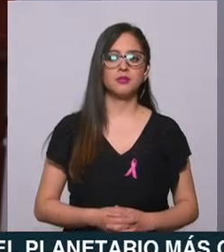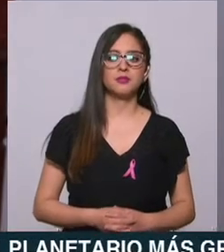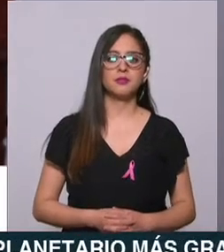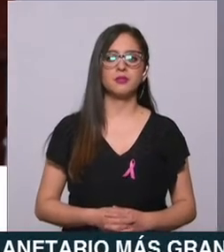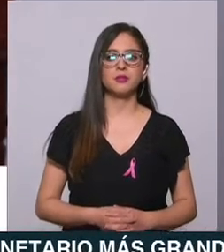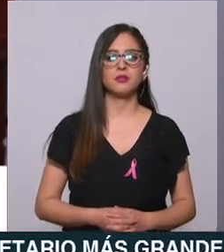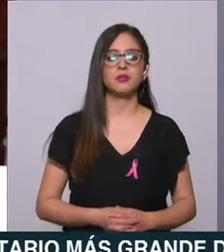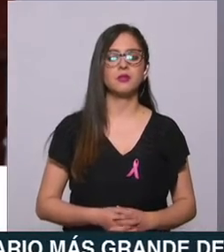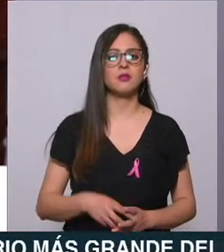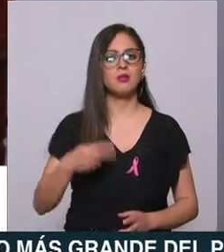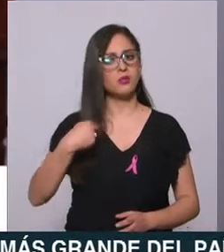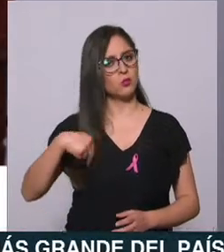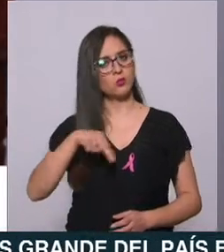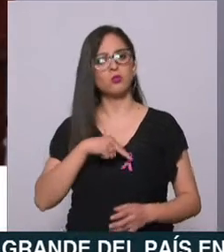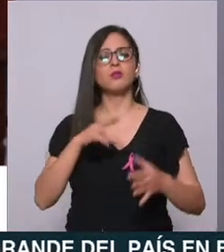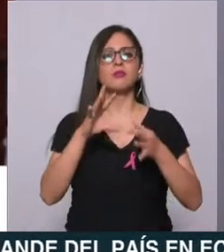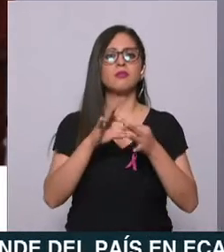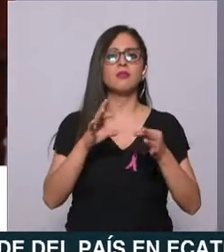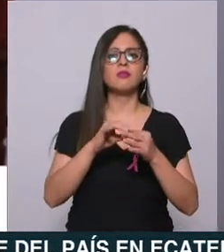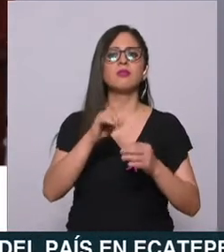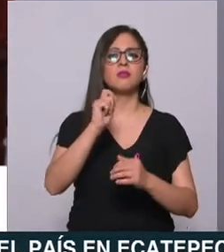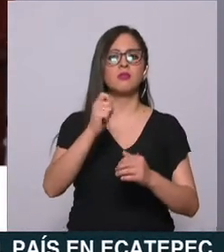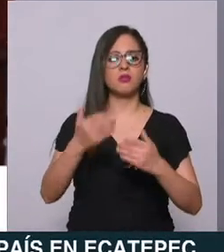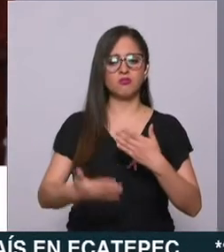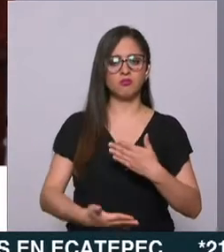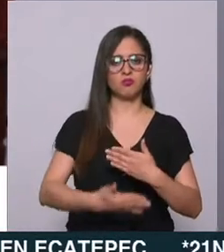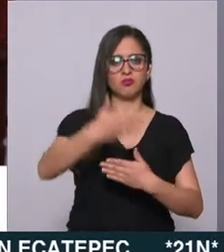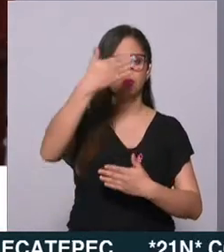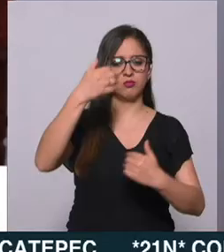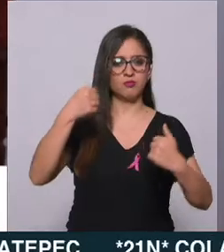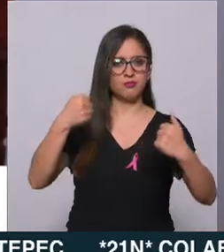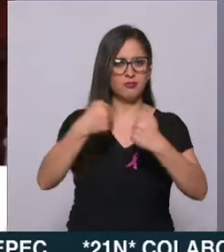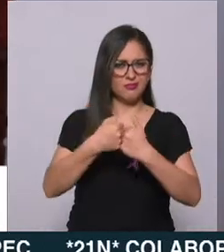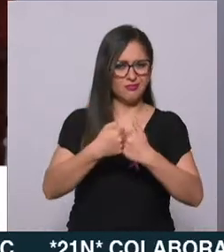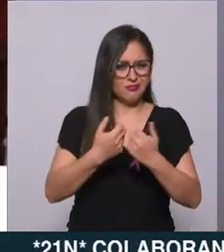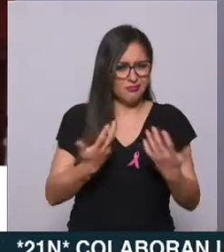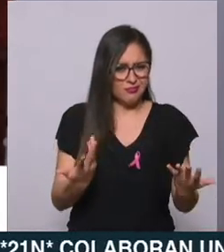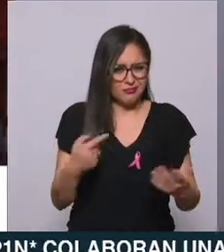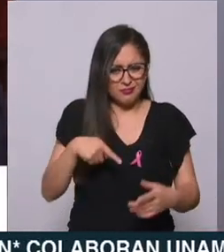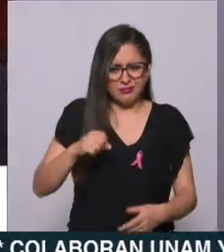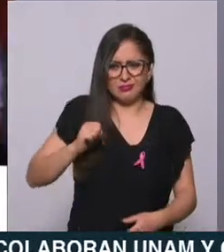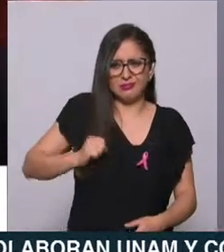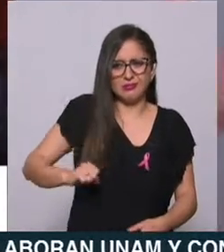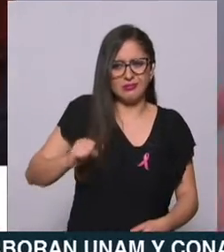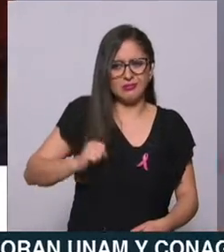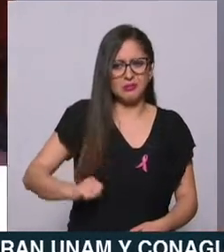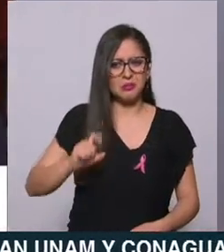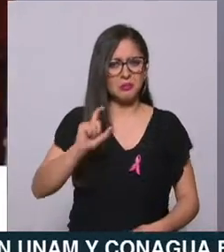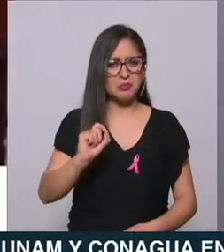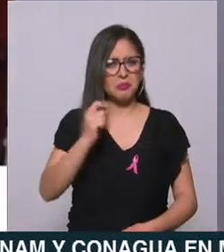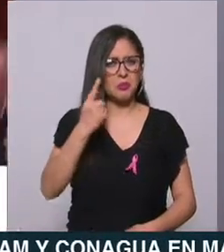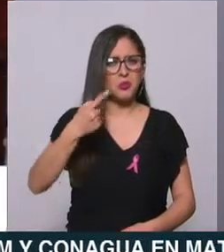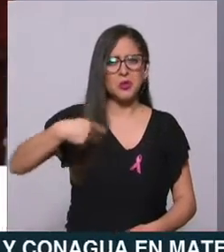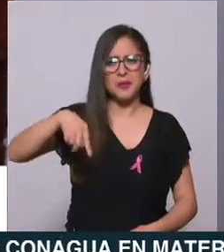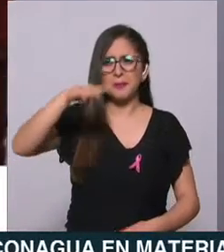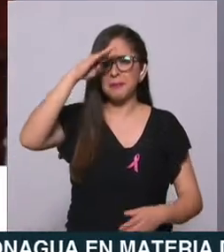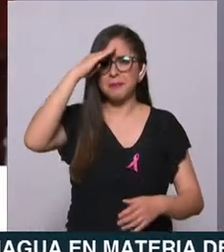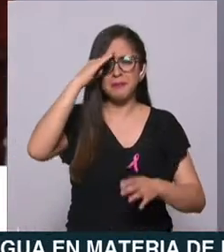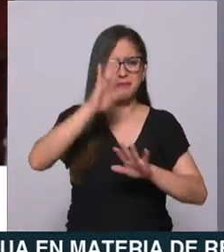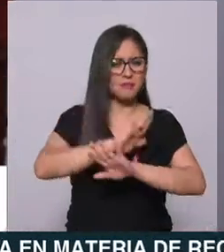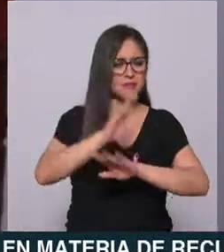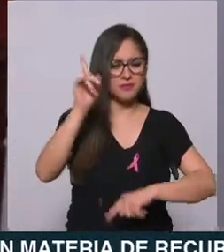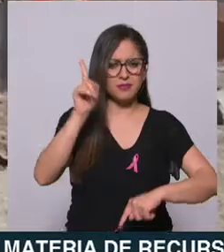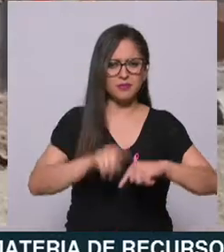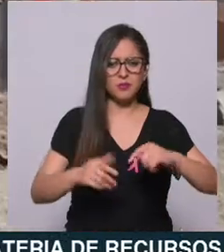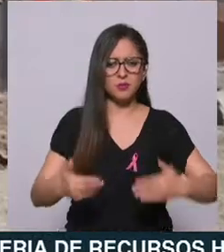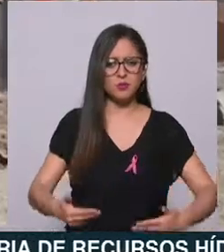Platicamos mucho acerca de muros. Es increíble que en el siglo XXI, cuando ya pensamos que se habían acabado los muros,